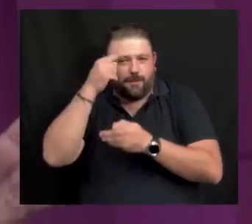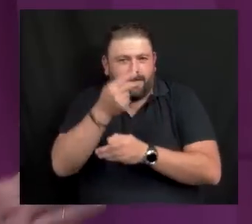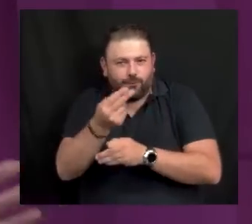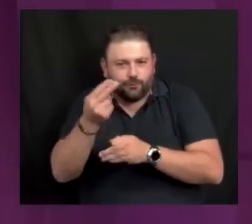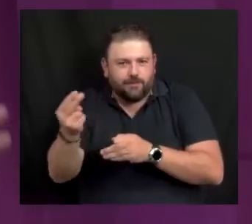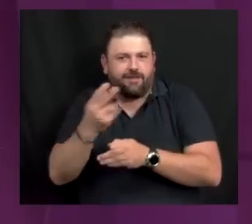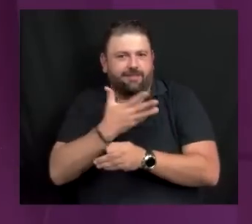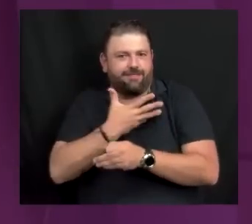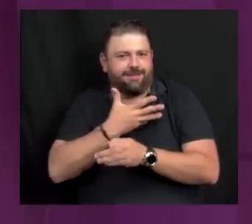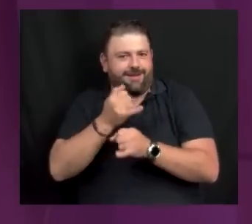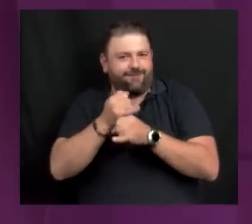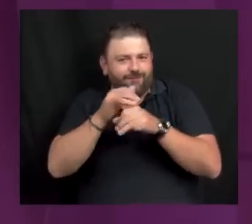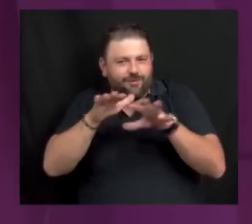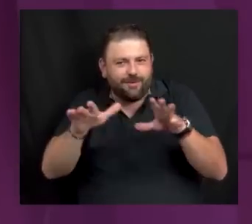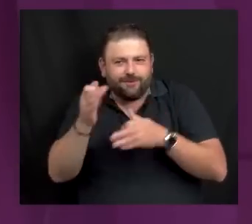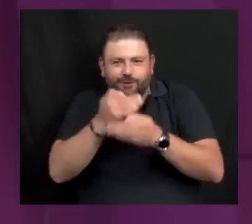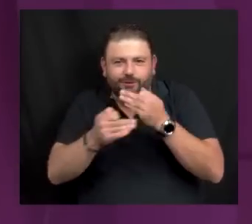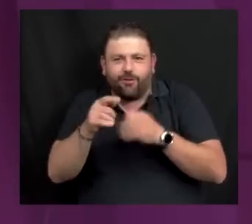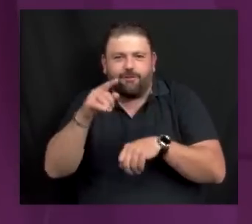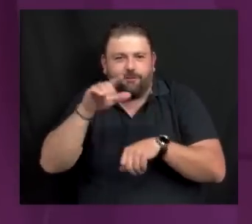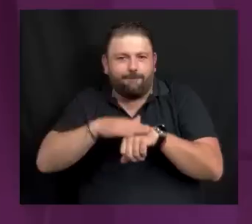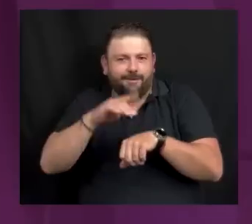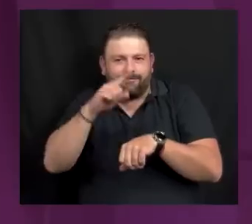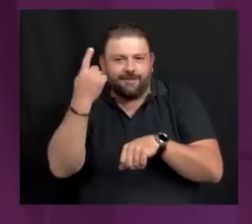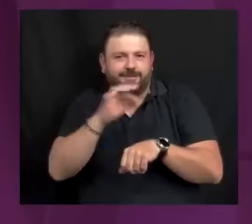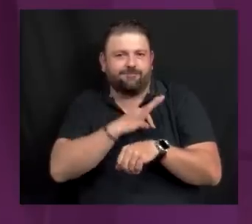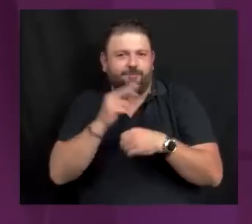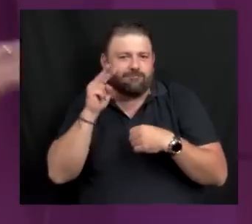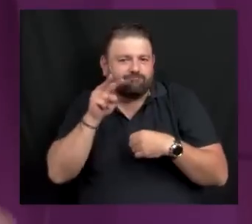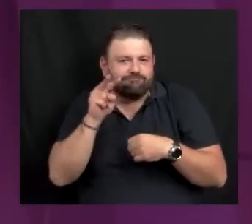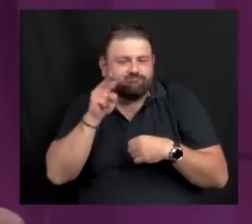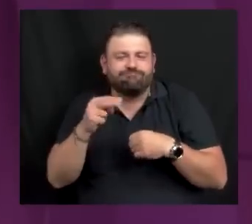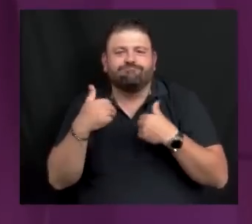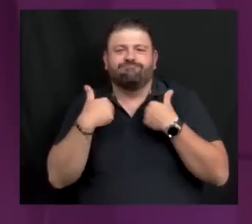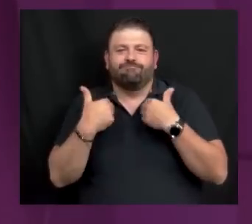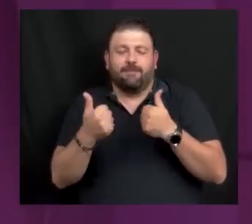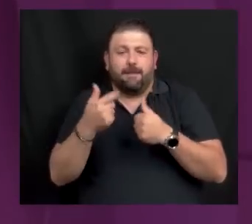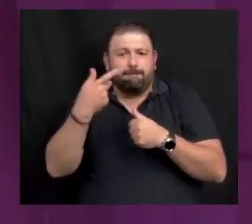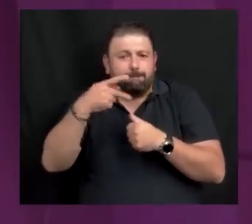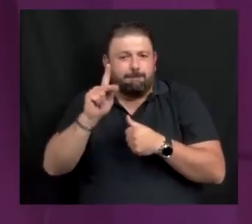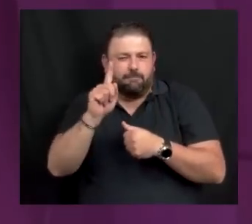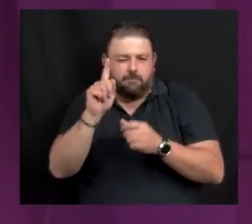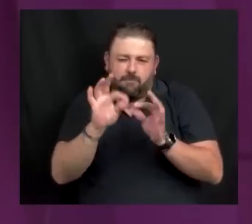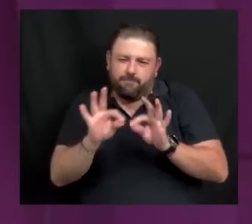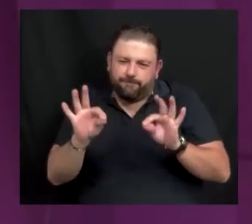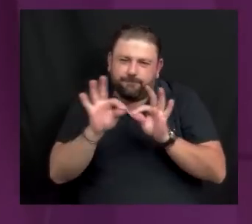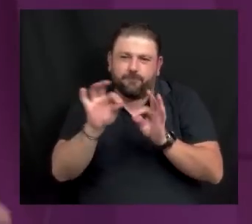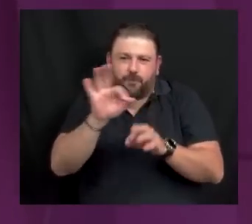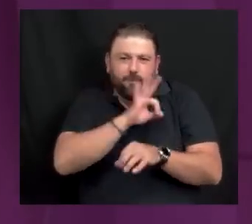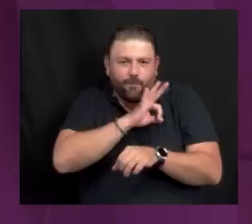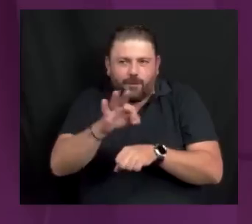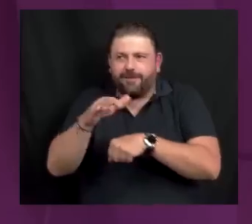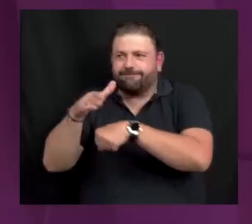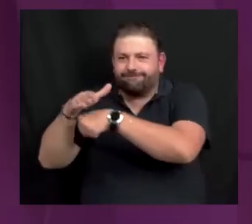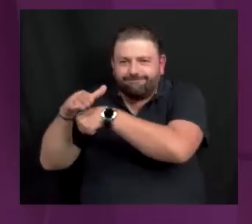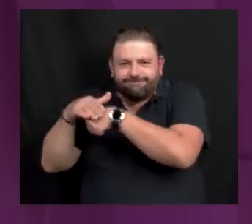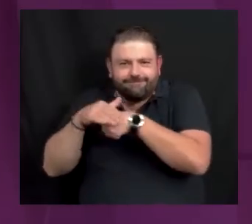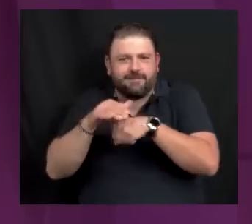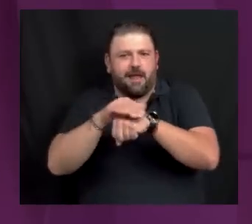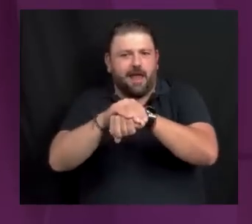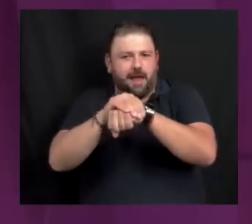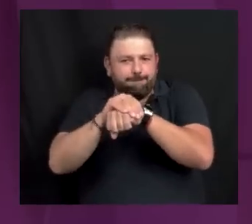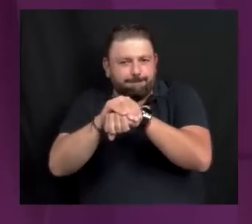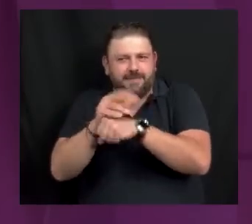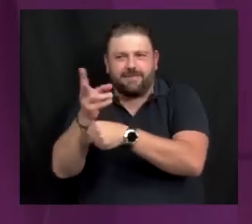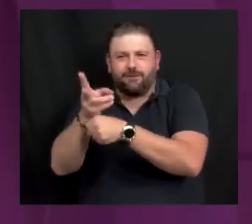encuentren toda la información que necesitan. Pero algo que es clave es nunca lo veas solo. Asegúrate de que más personas lo vean. Recuerda